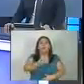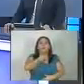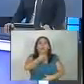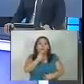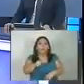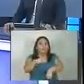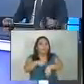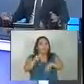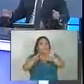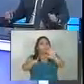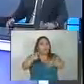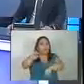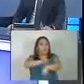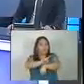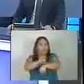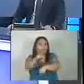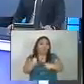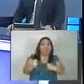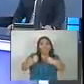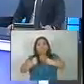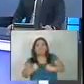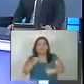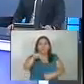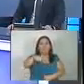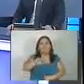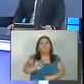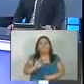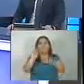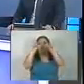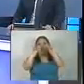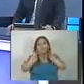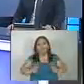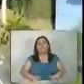próximos 60 minutos. Póngase cómodo, vamos con nuestros titulares.